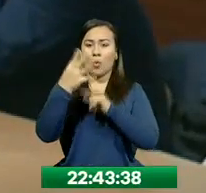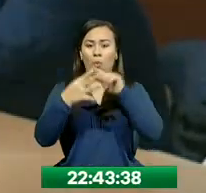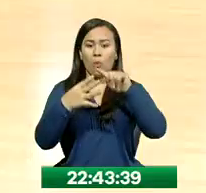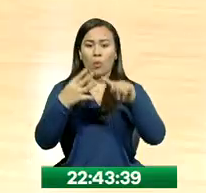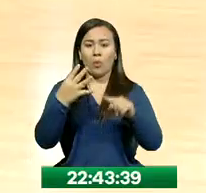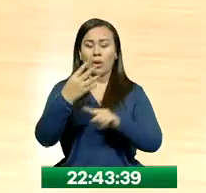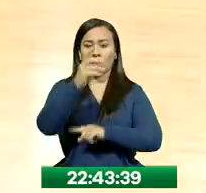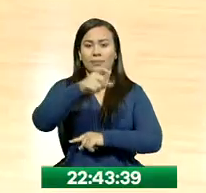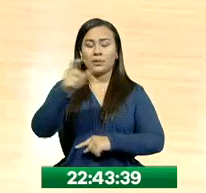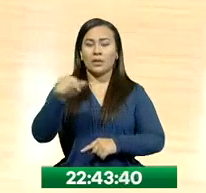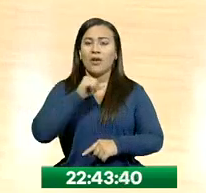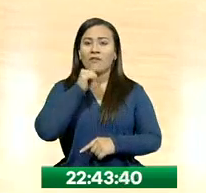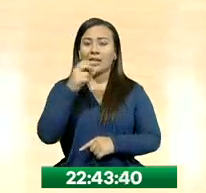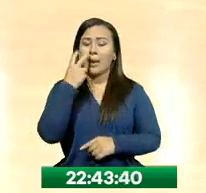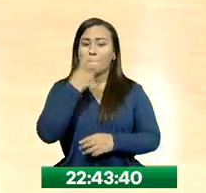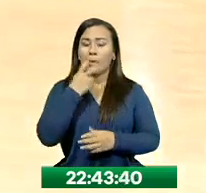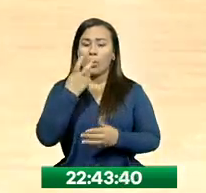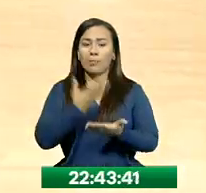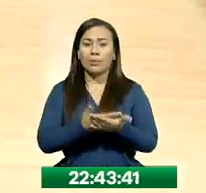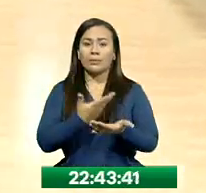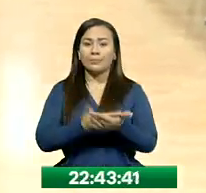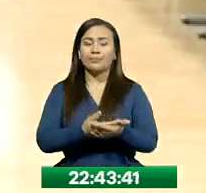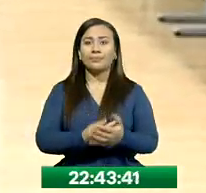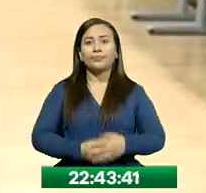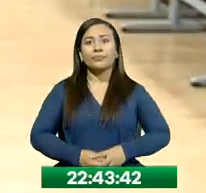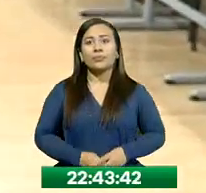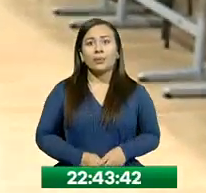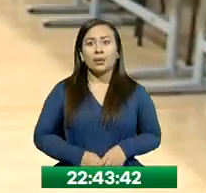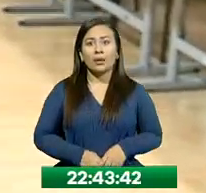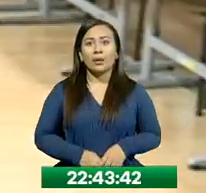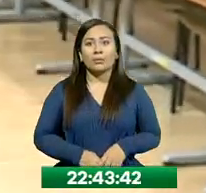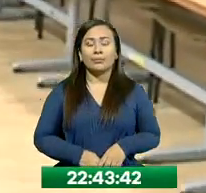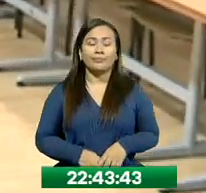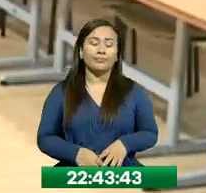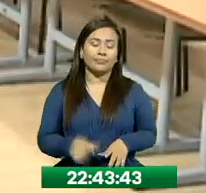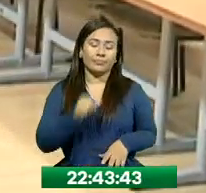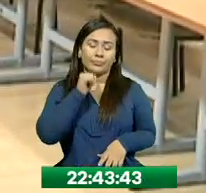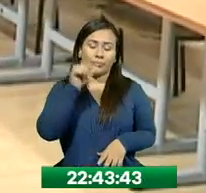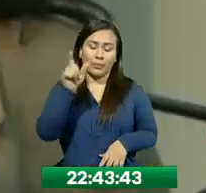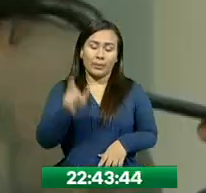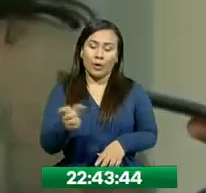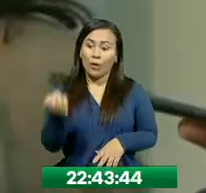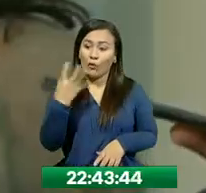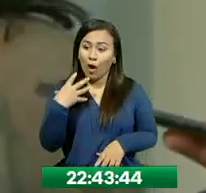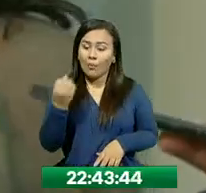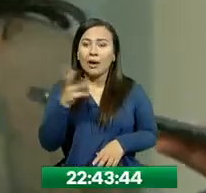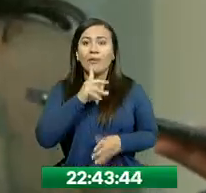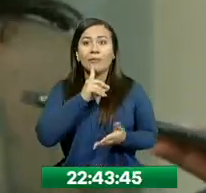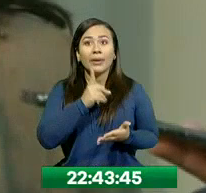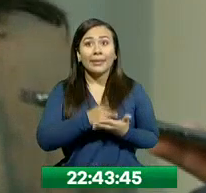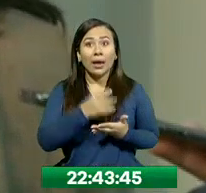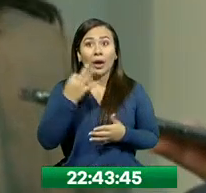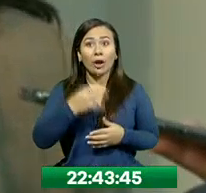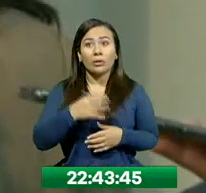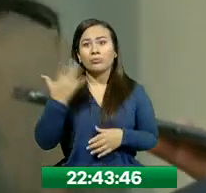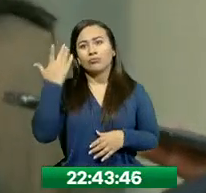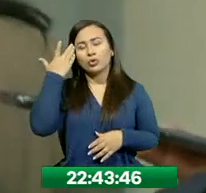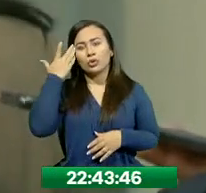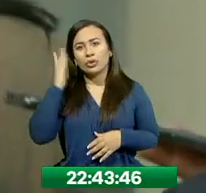todavía no se comprobaría que se haya entregado el producto de este supuesto hacker, ni que dicho informante sea verídico. Tenemos un